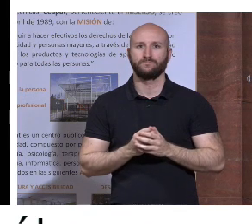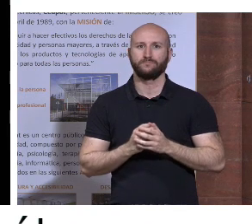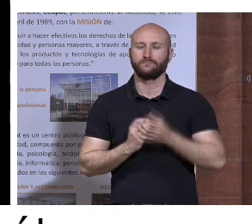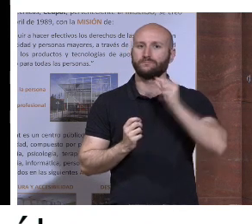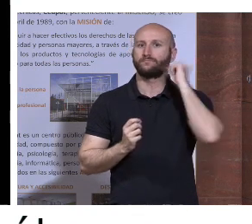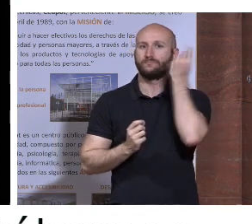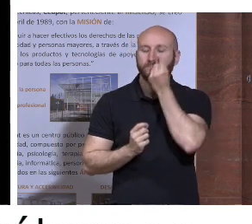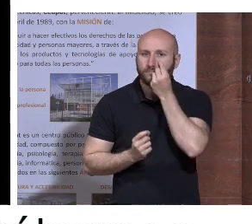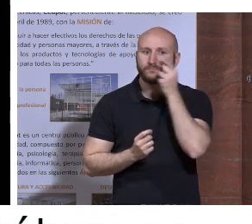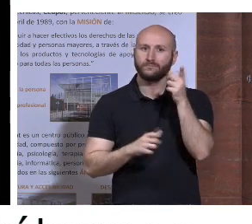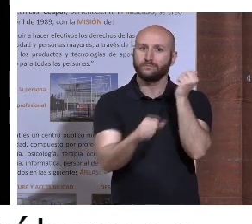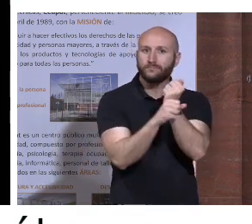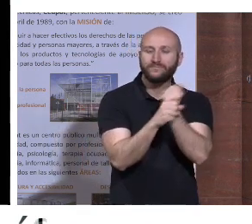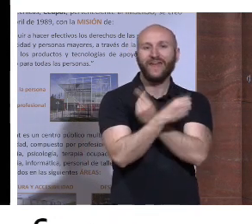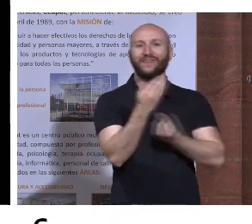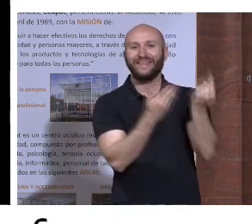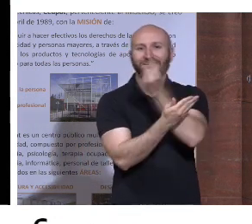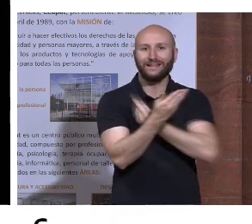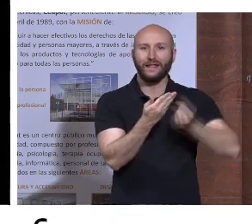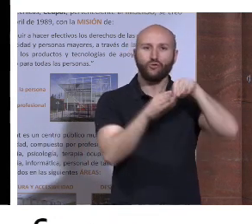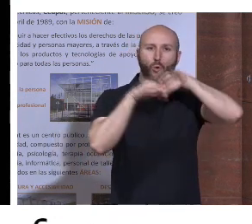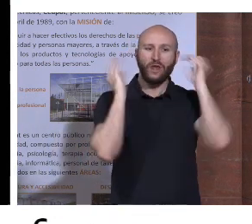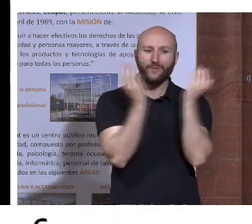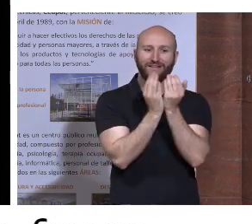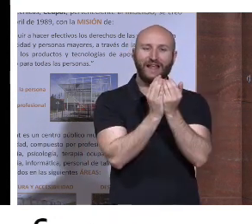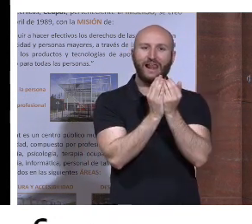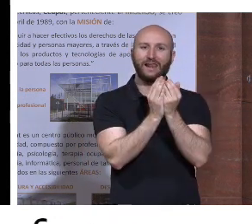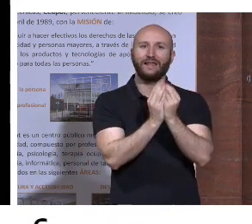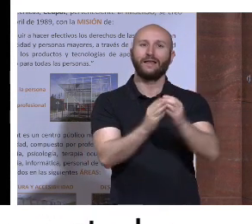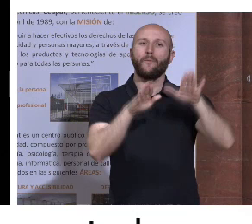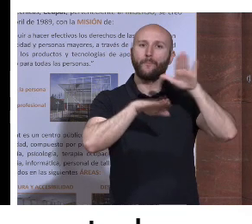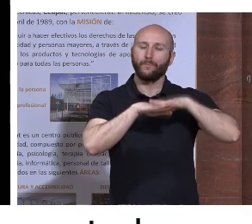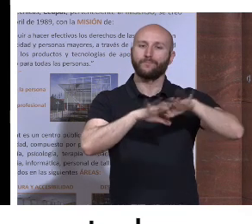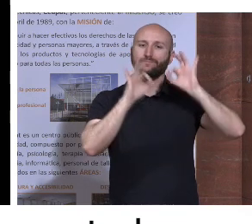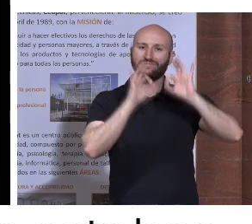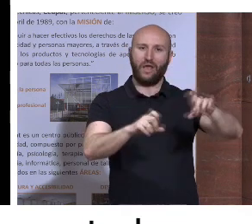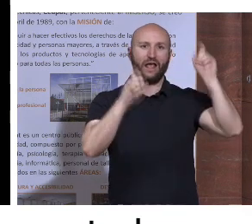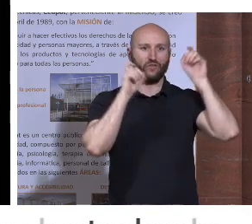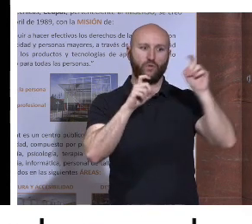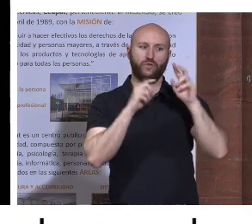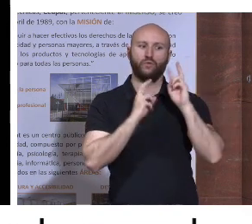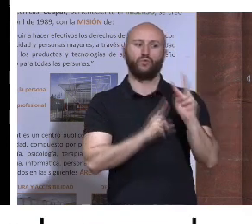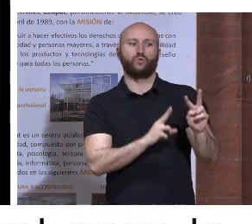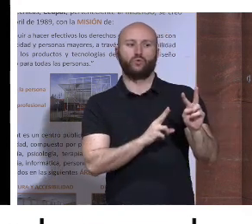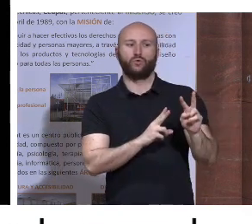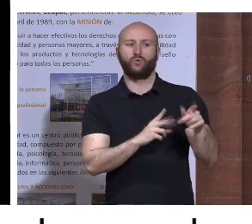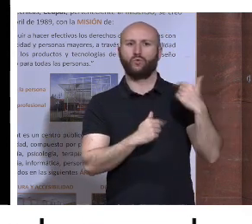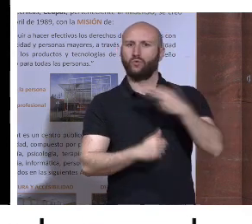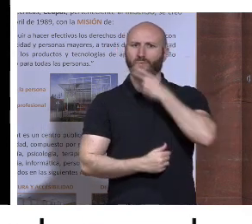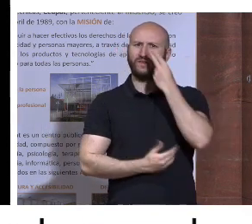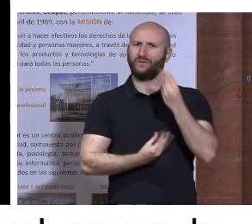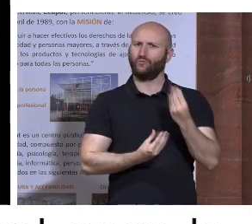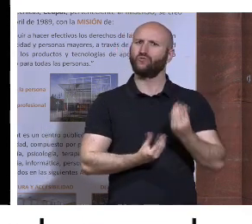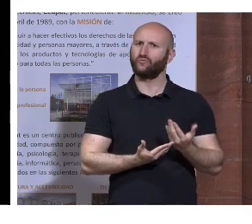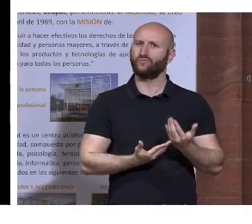estaban trabajando con el diseño universal para la educación y dije, esto me interesa muchísimo, y a partir